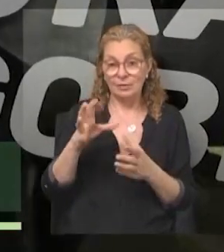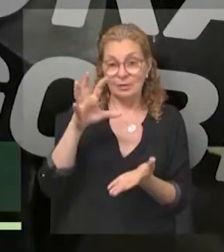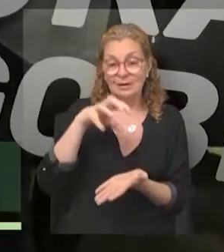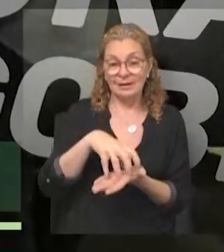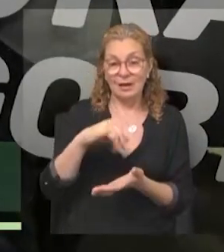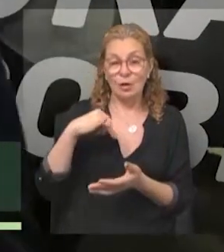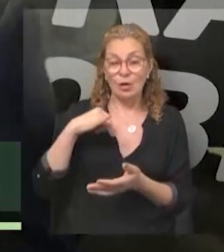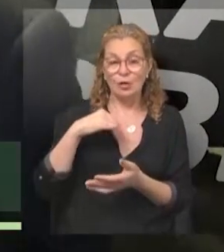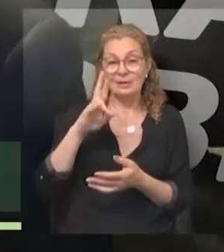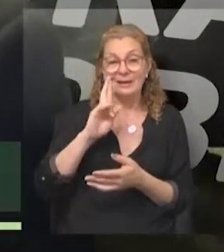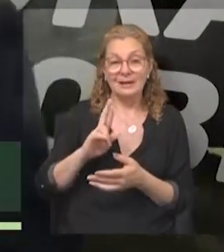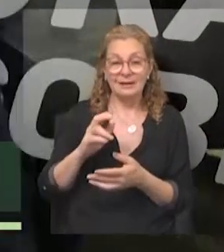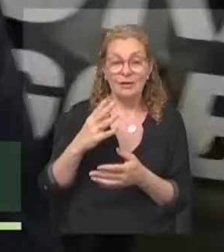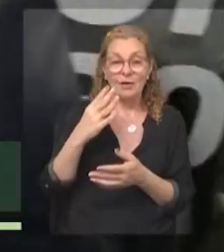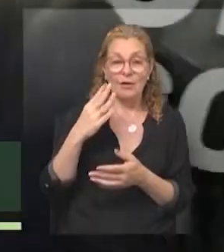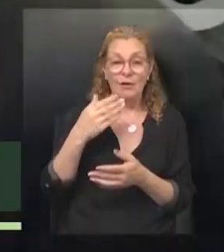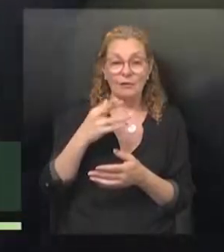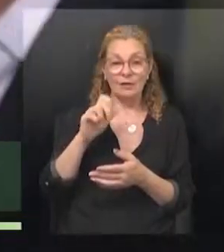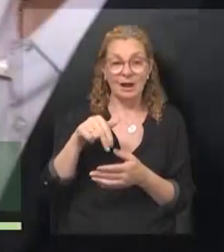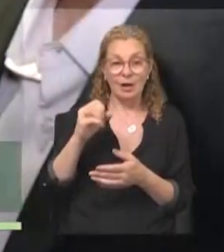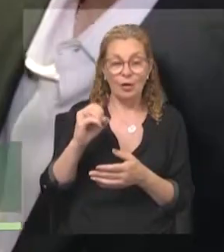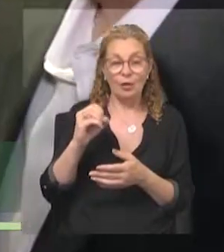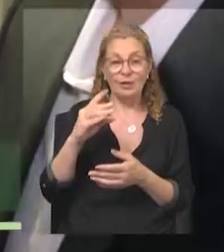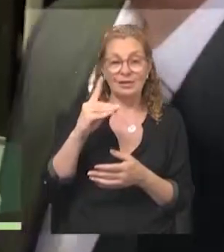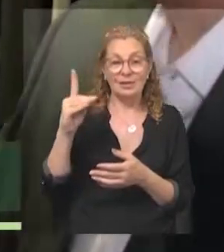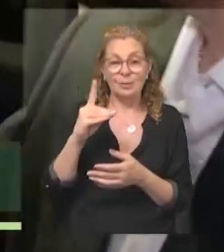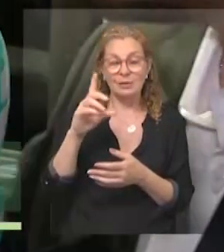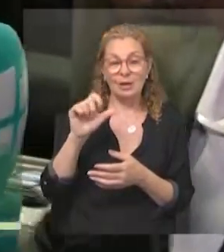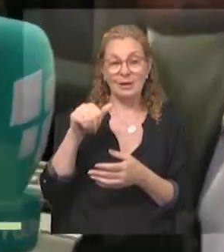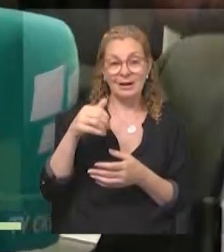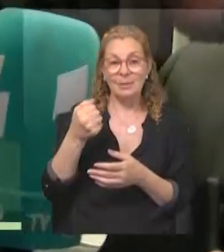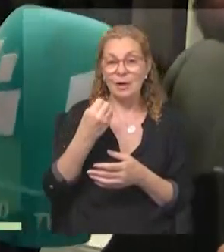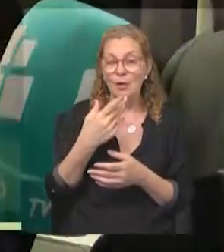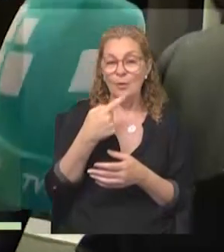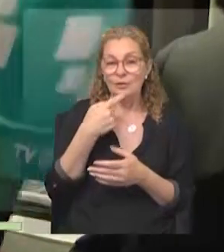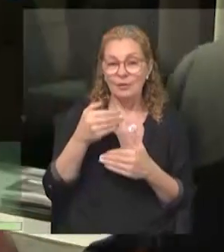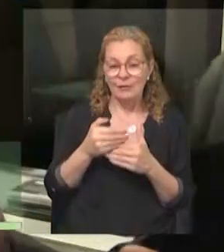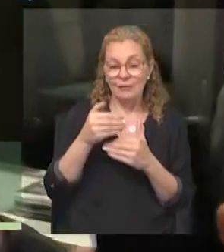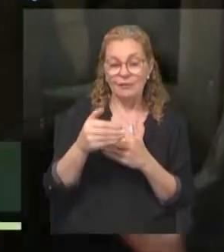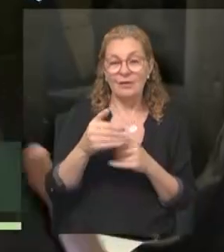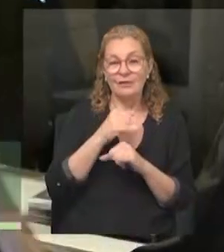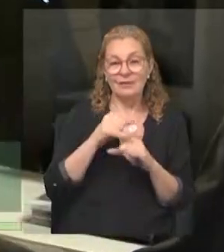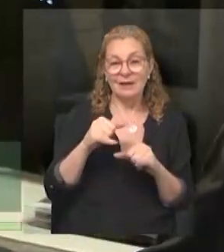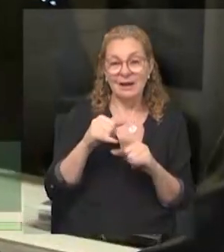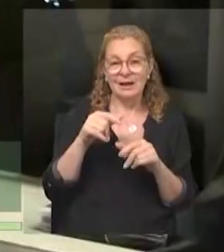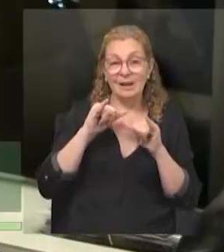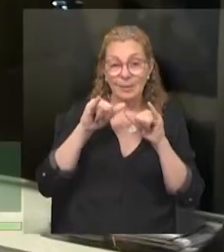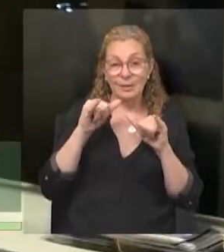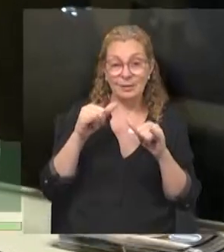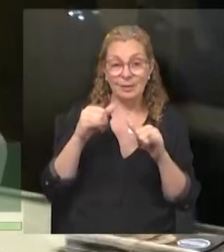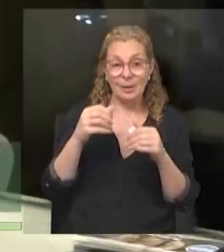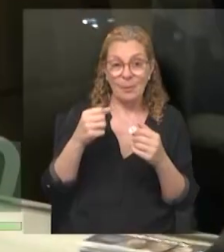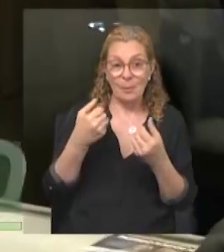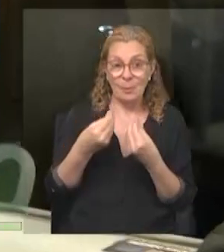Colonia y Rio branco estamos en contacto con el diputado Martín lema mar cómo se encara esta esta recta final de la campaña bueno con mucha